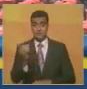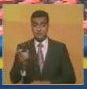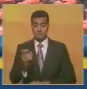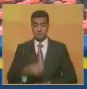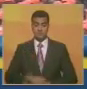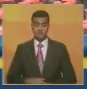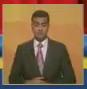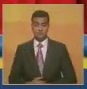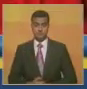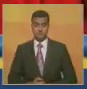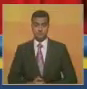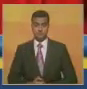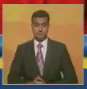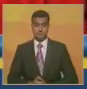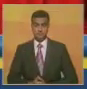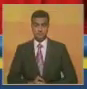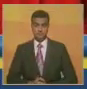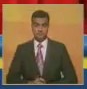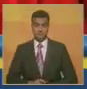el